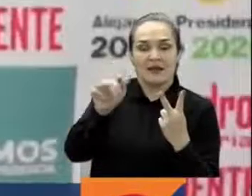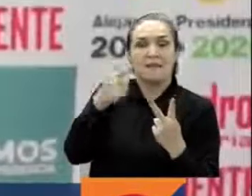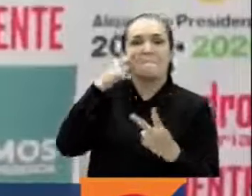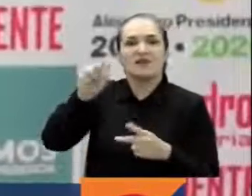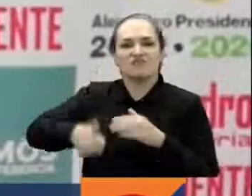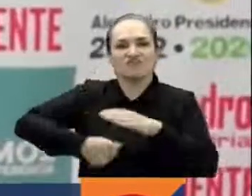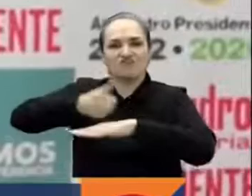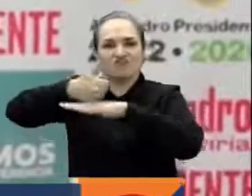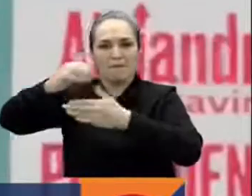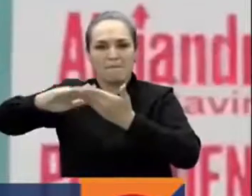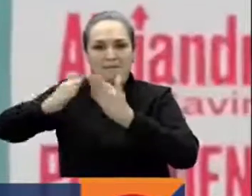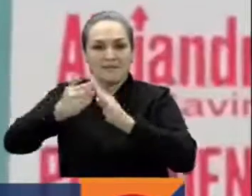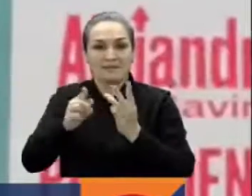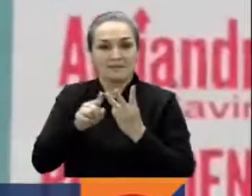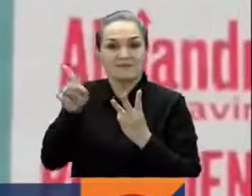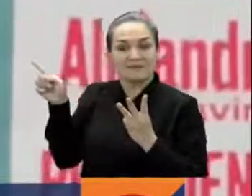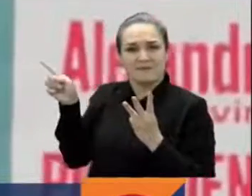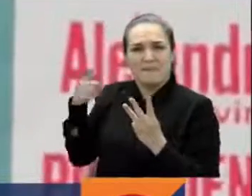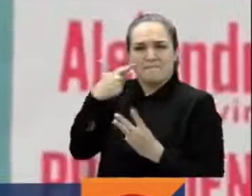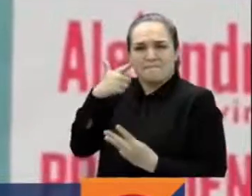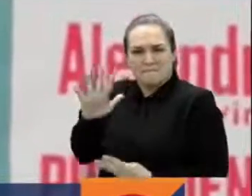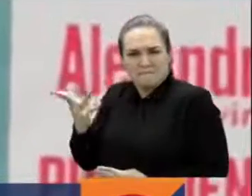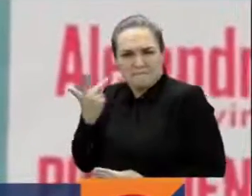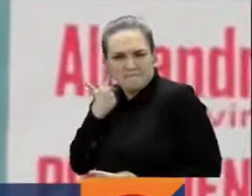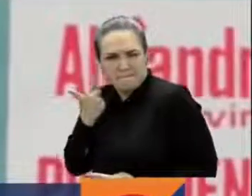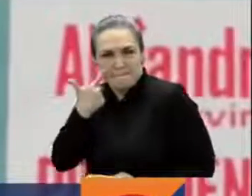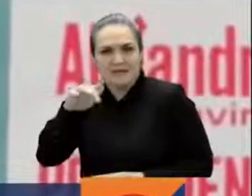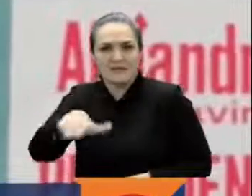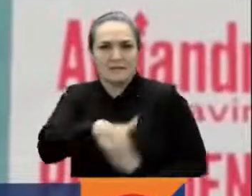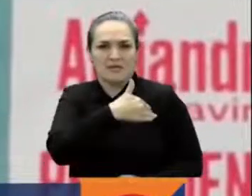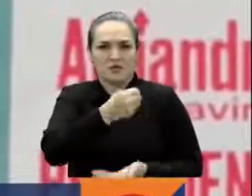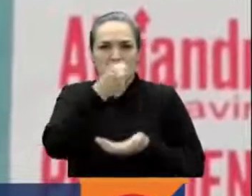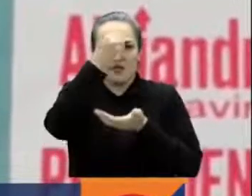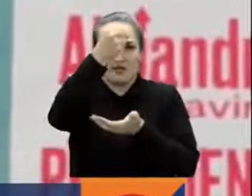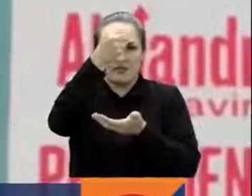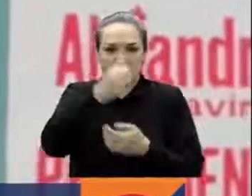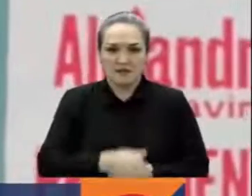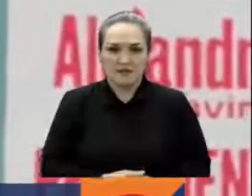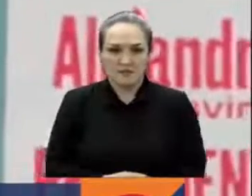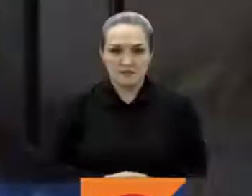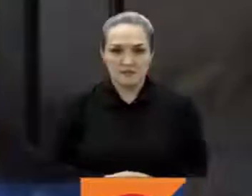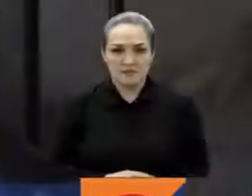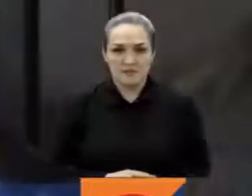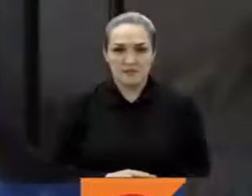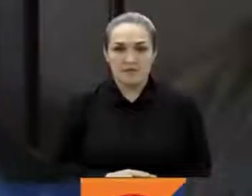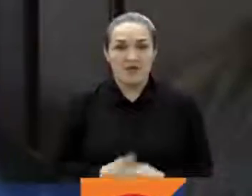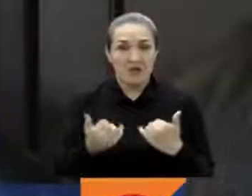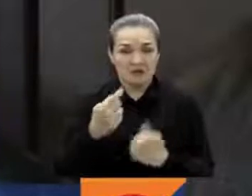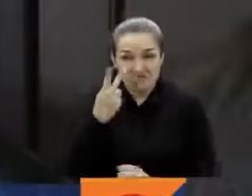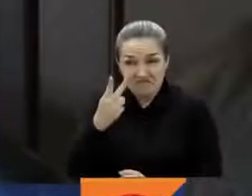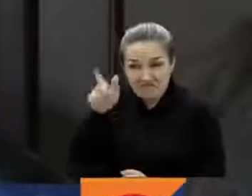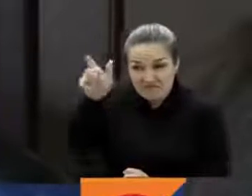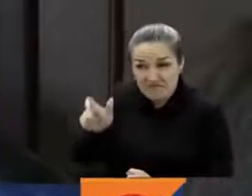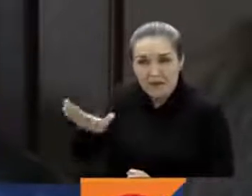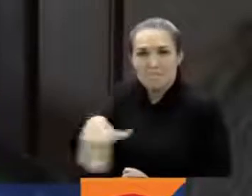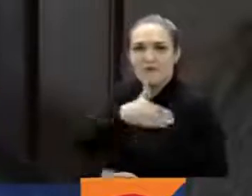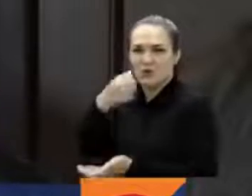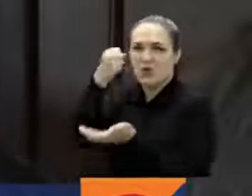Paz. Alejandro Gaviria sigue resonando para el Ministerio de Hacienda. Lo veo más cercano al Ministerio de Hacienda que cualquiera